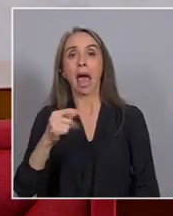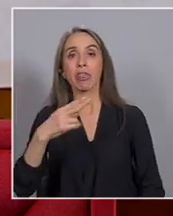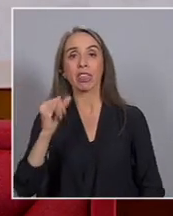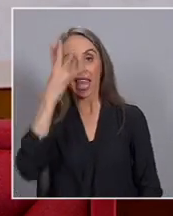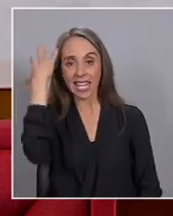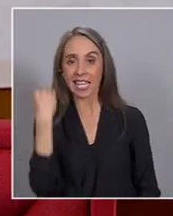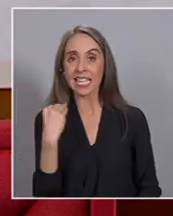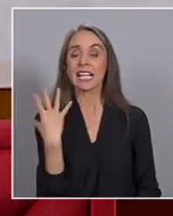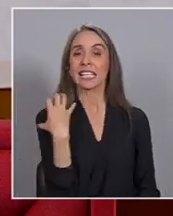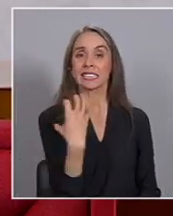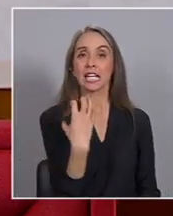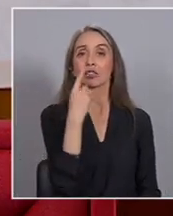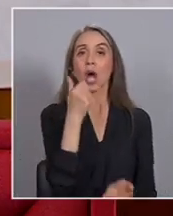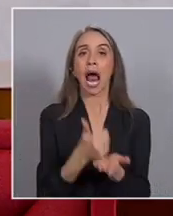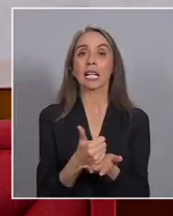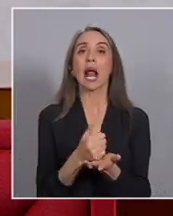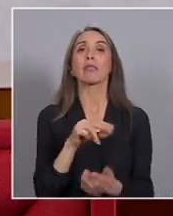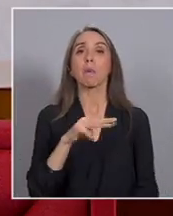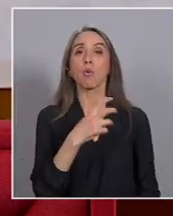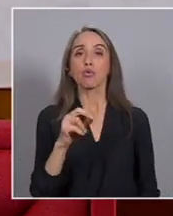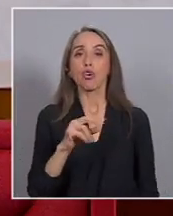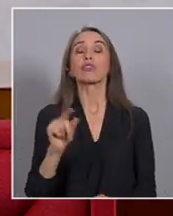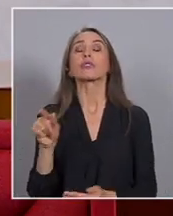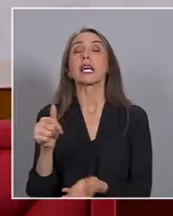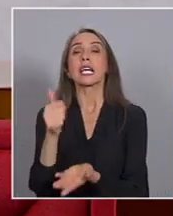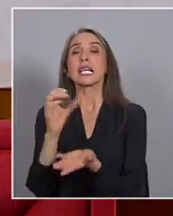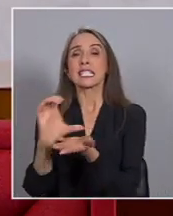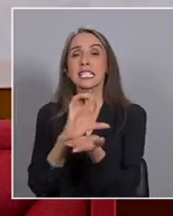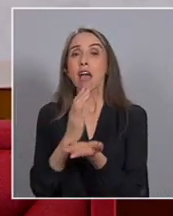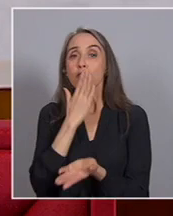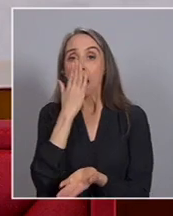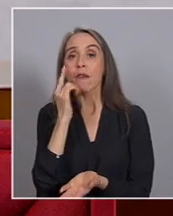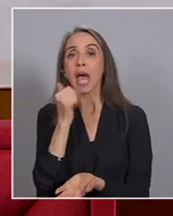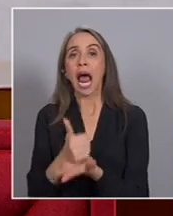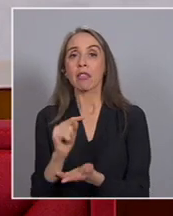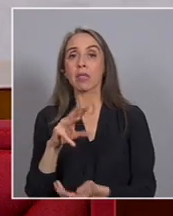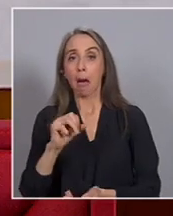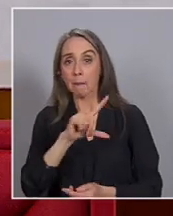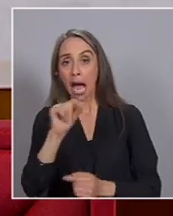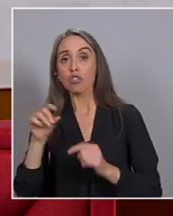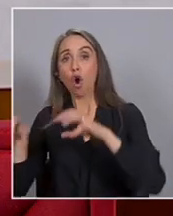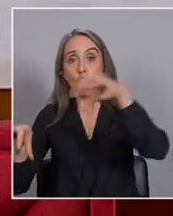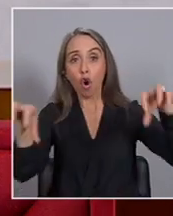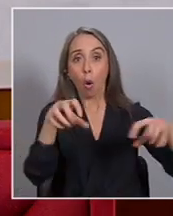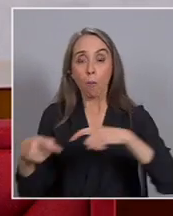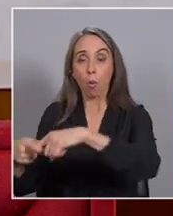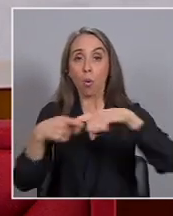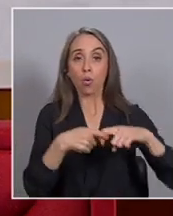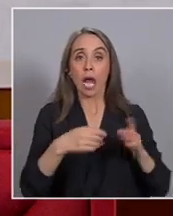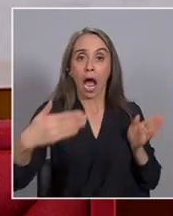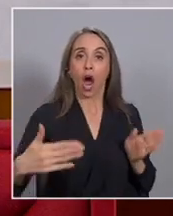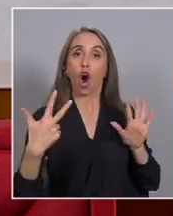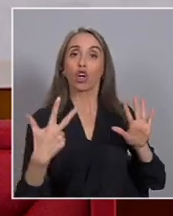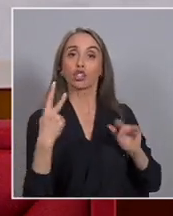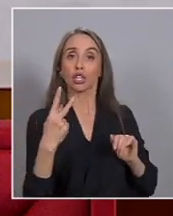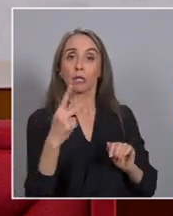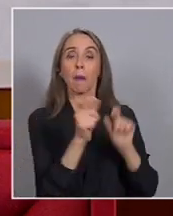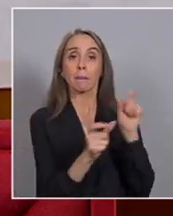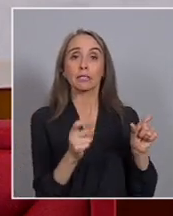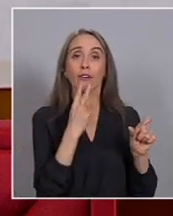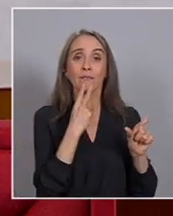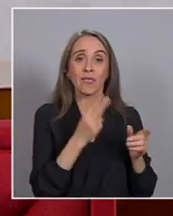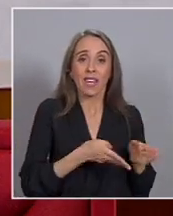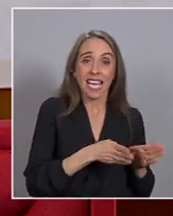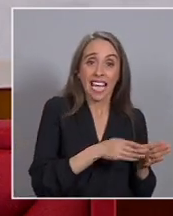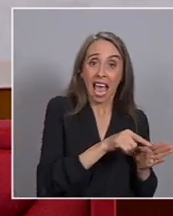Estación Central, con el alcalde Muñoz, y Cerro Navia, con el alcalde Tamayo. Los primeros logros de este proyecto han sido el traslado de las personas en situación